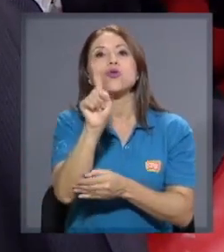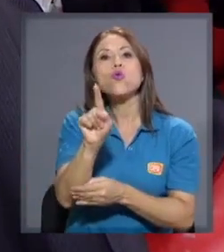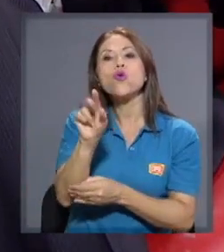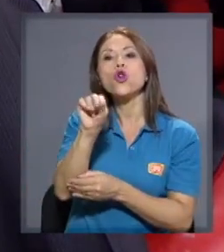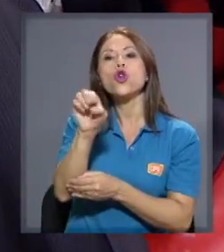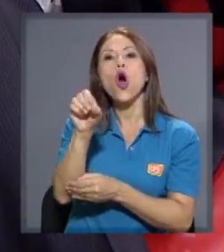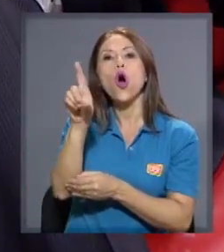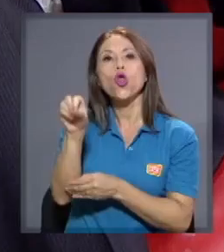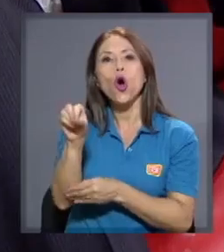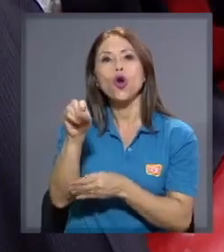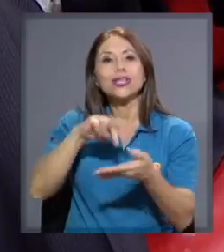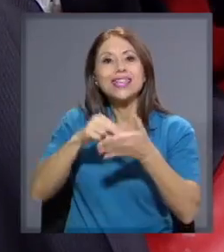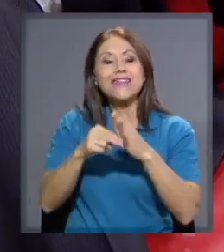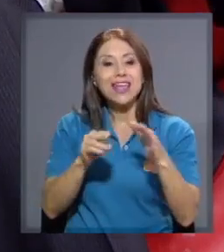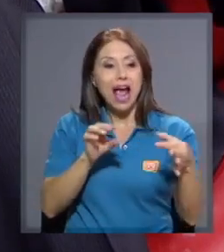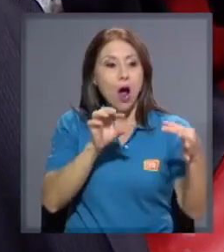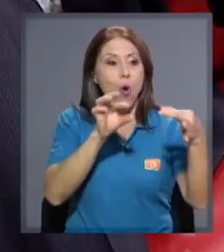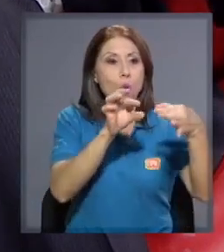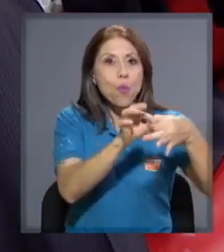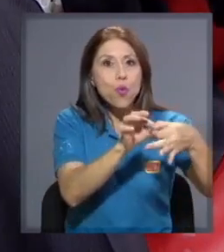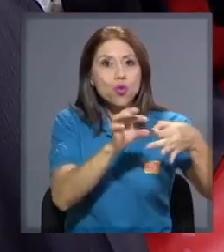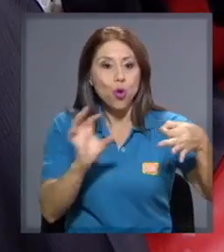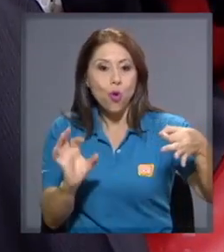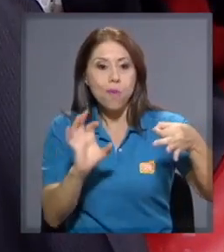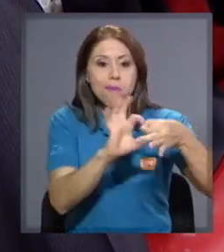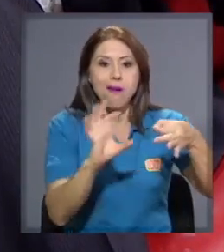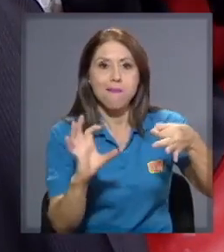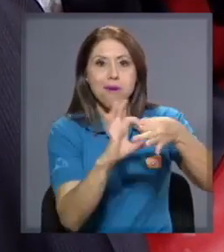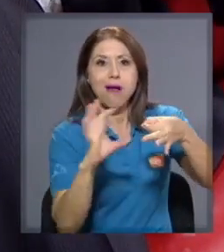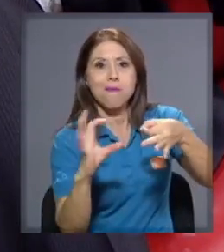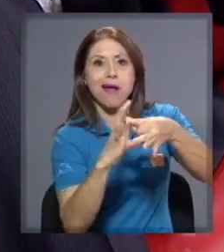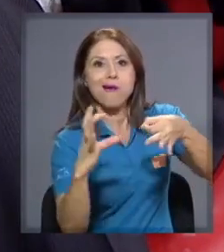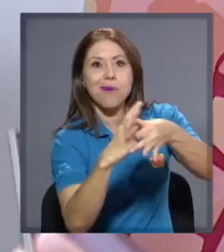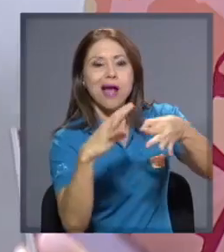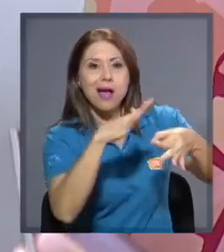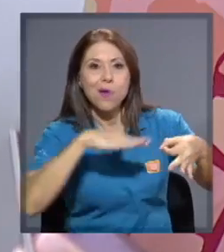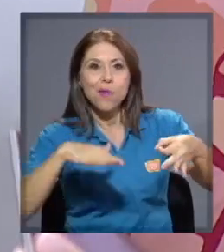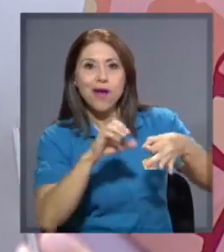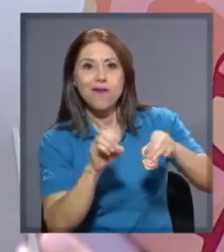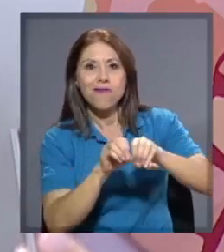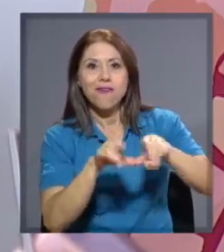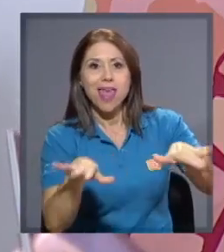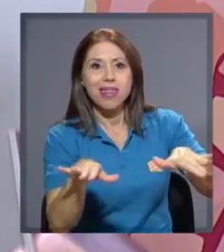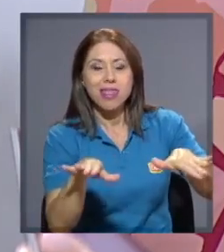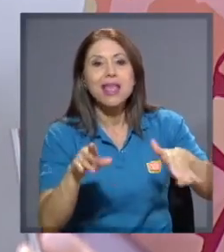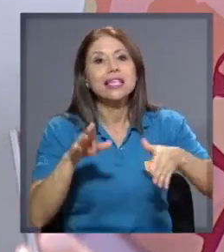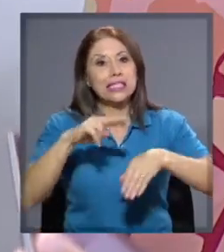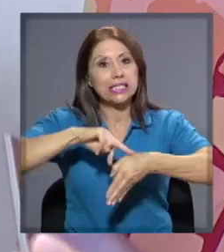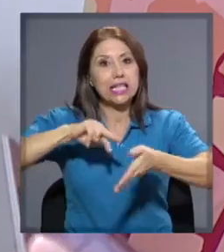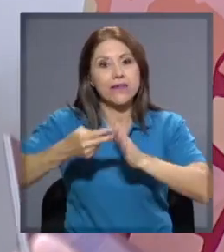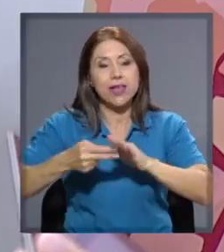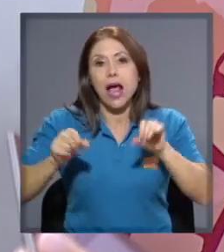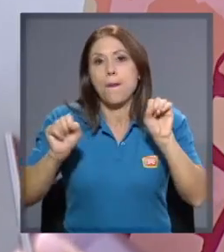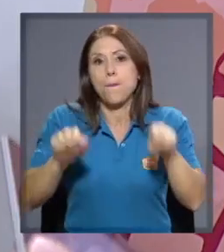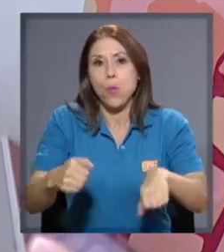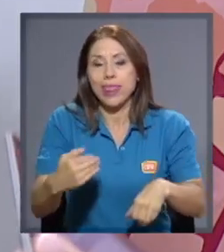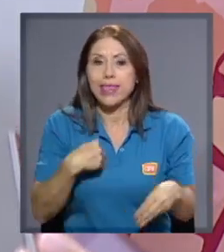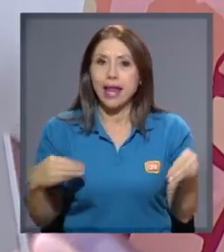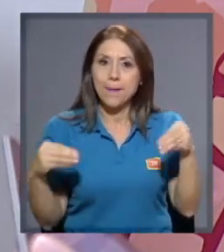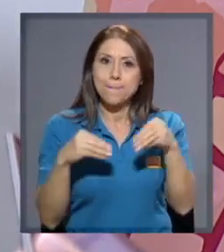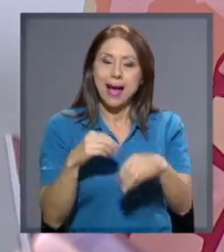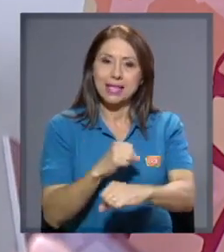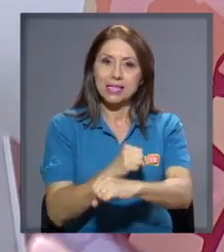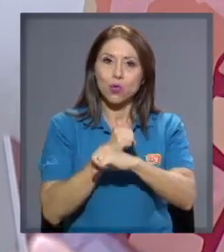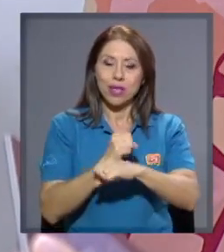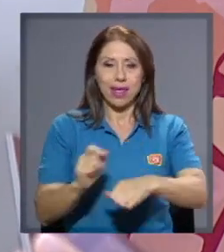con los diferentes con los otros puntos pertenecientes a esa red nos permite poder tener una mayor seguridad